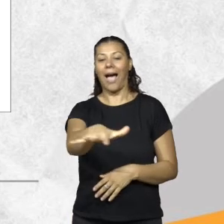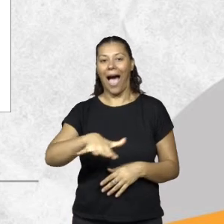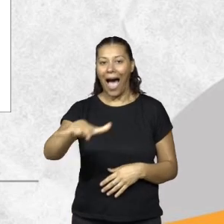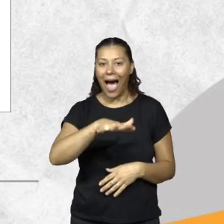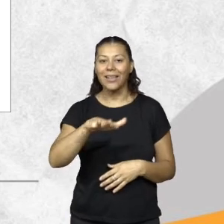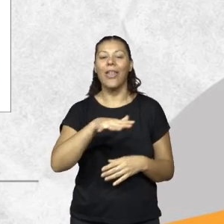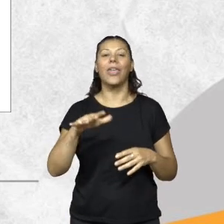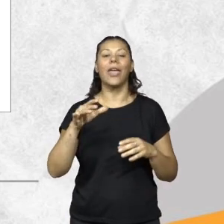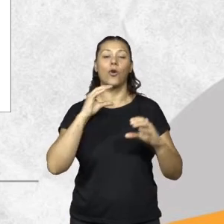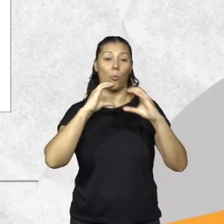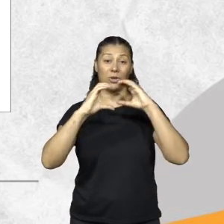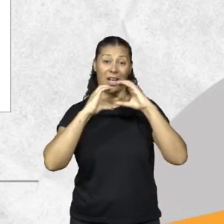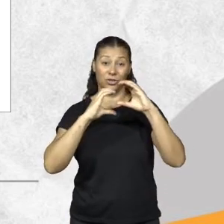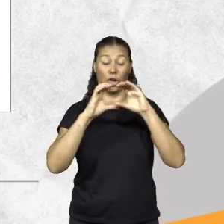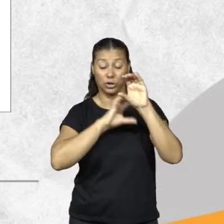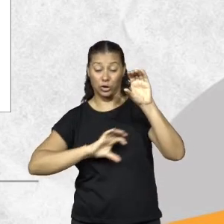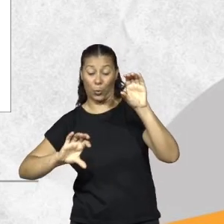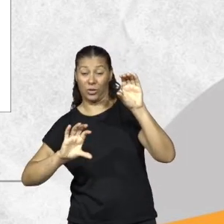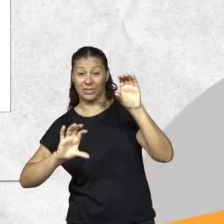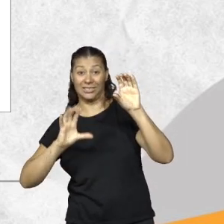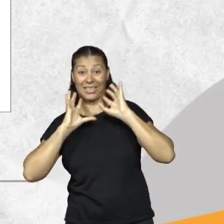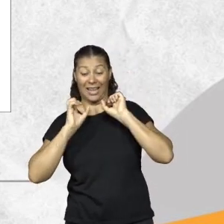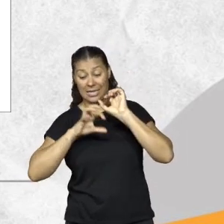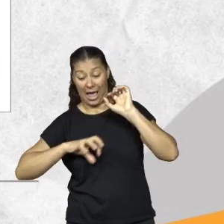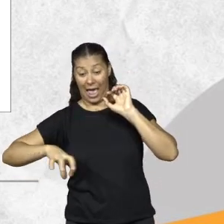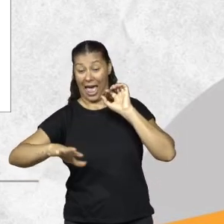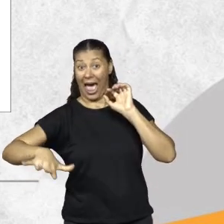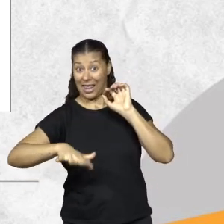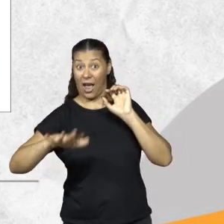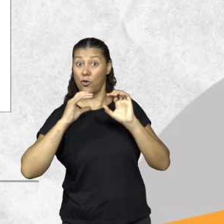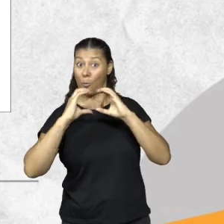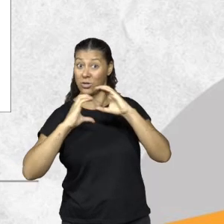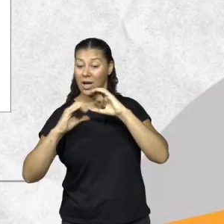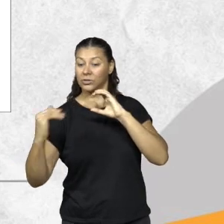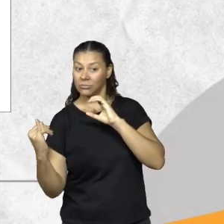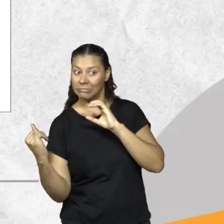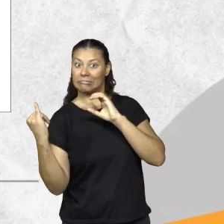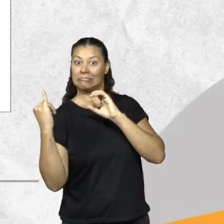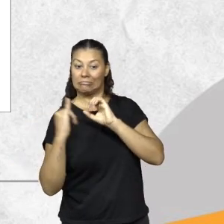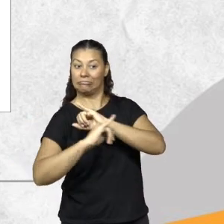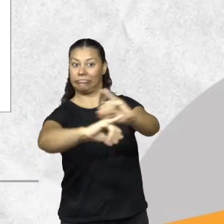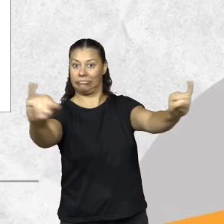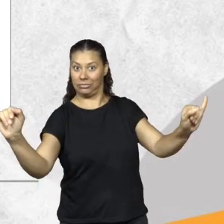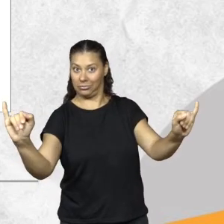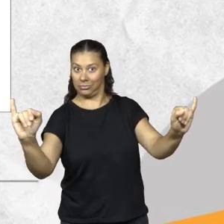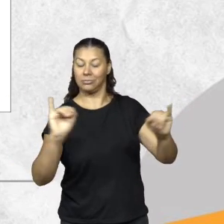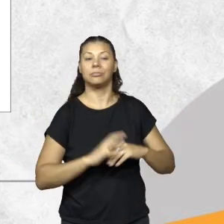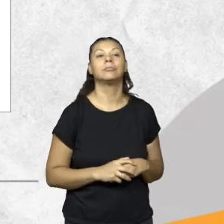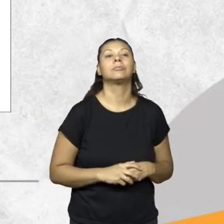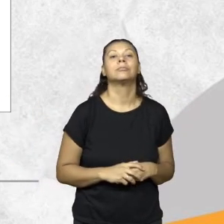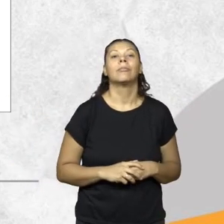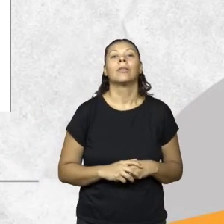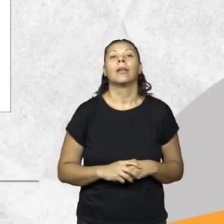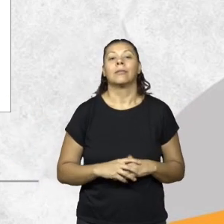le comunica, se eleva la alerta, se publica y se le pasa a los municipios. Si ustedes